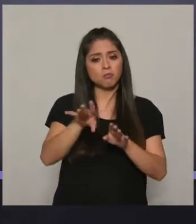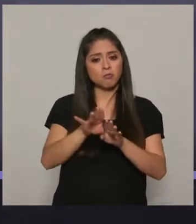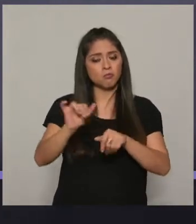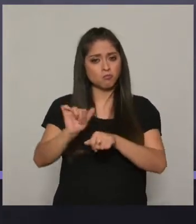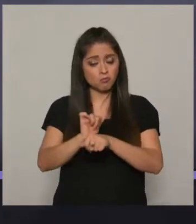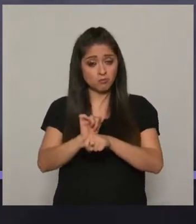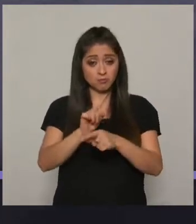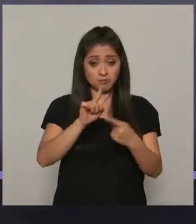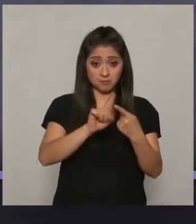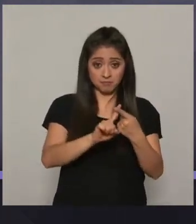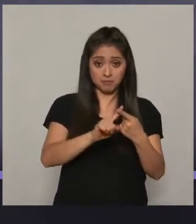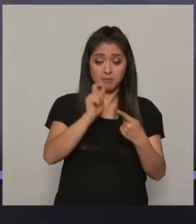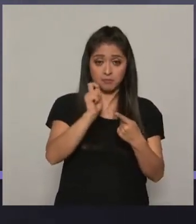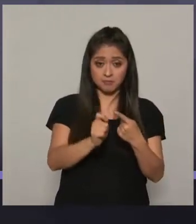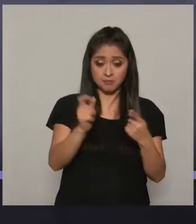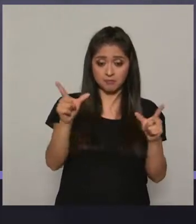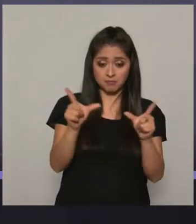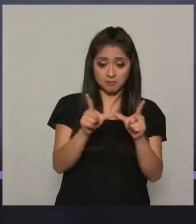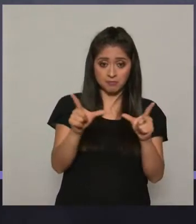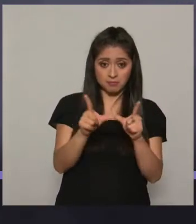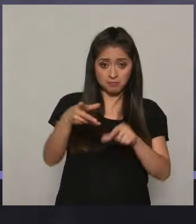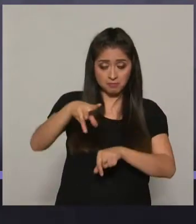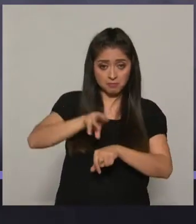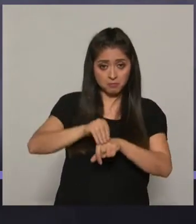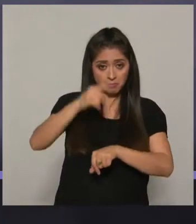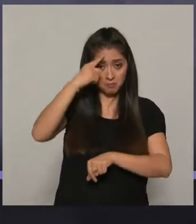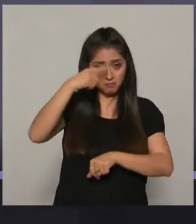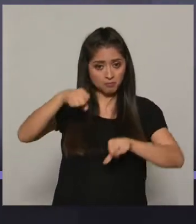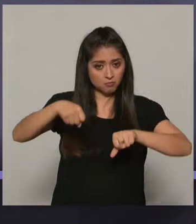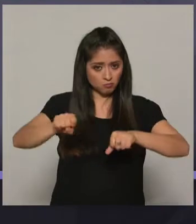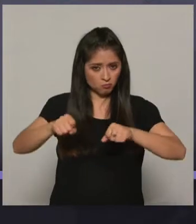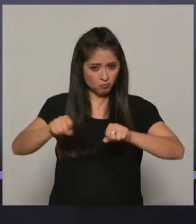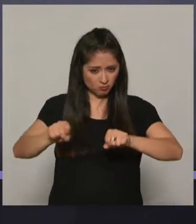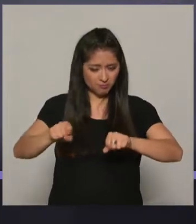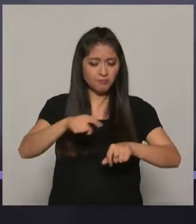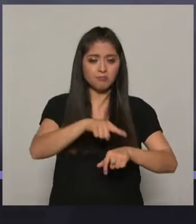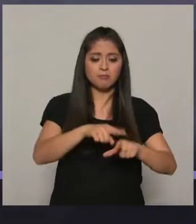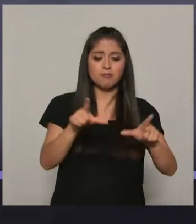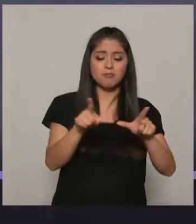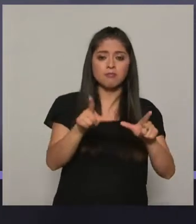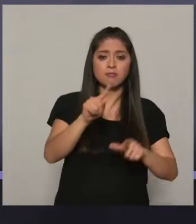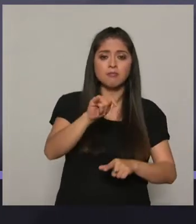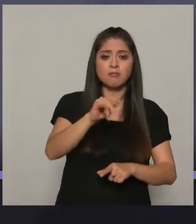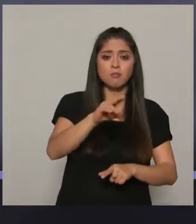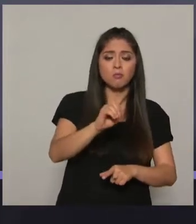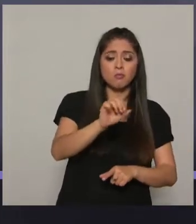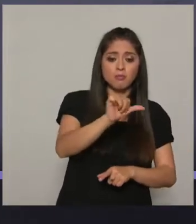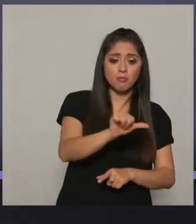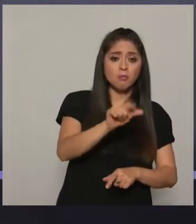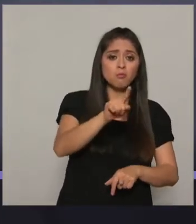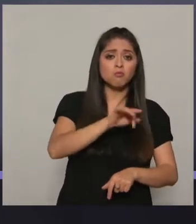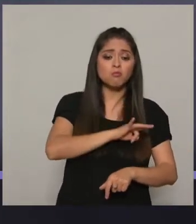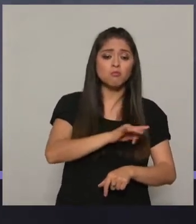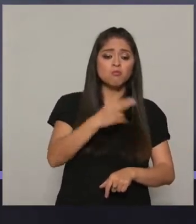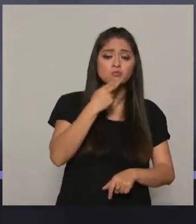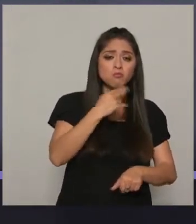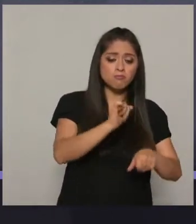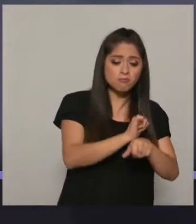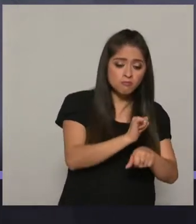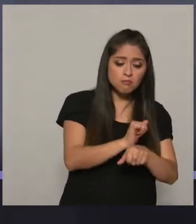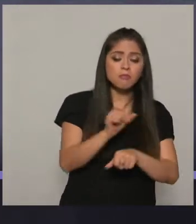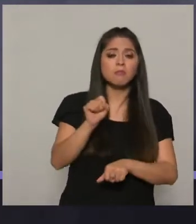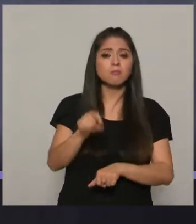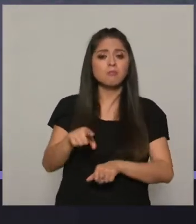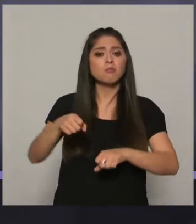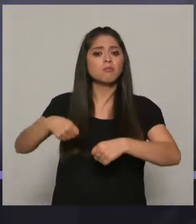uno, para tener una licencia especial para motociclistas. Hoy con la licencia tipo A puedes conducir tanto un vehículo como una motocicleta. Entonces